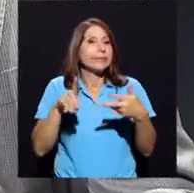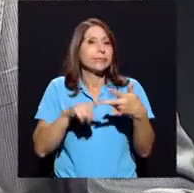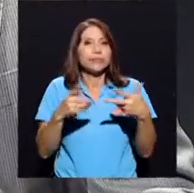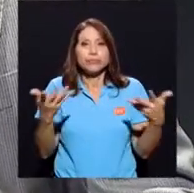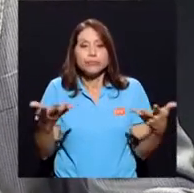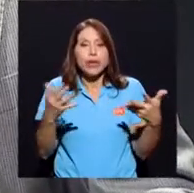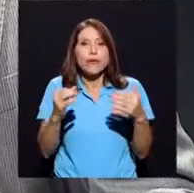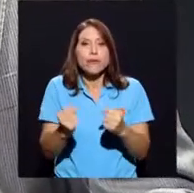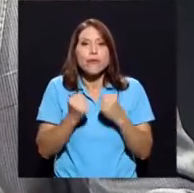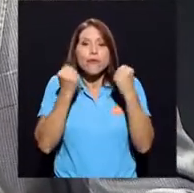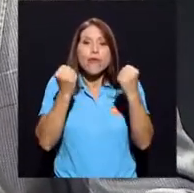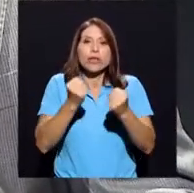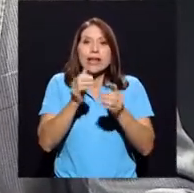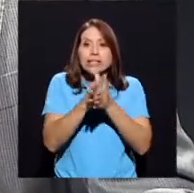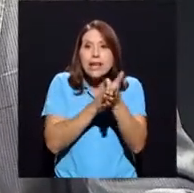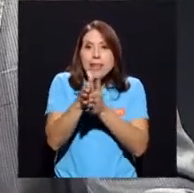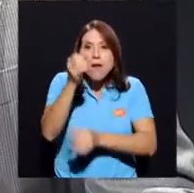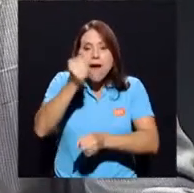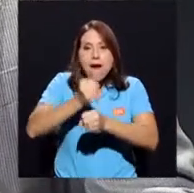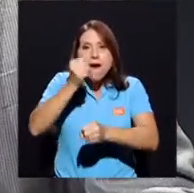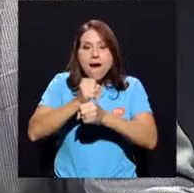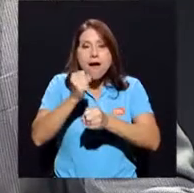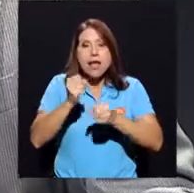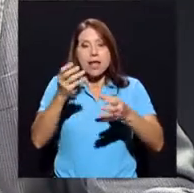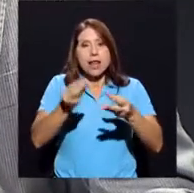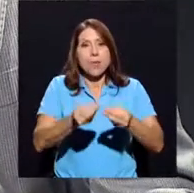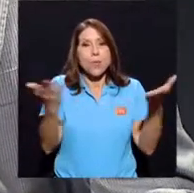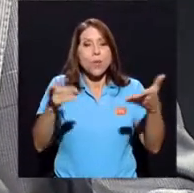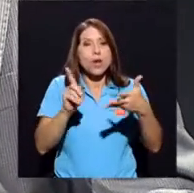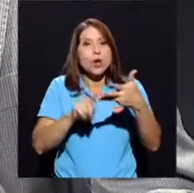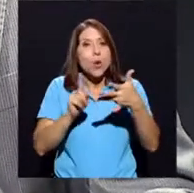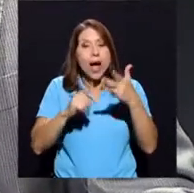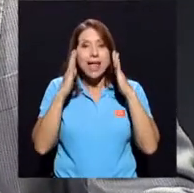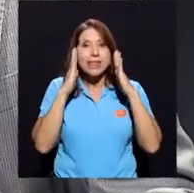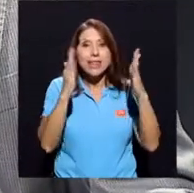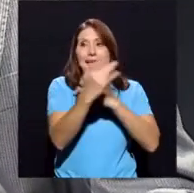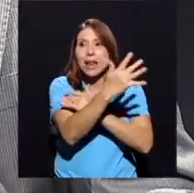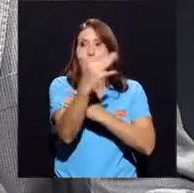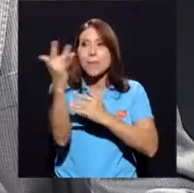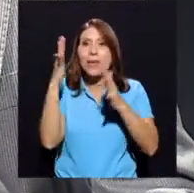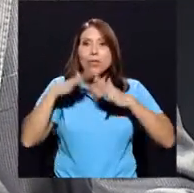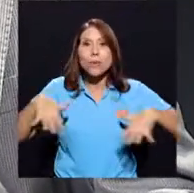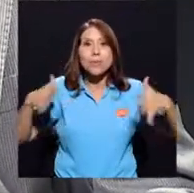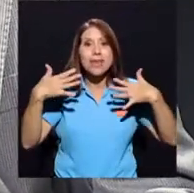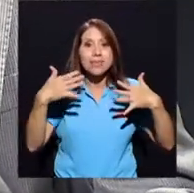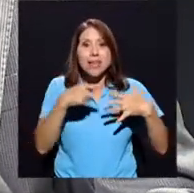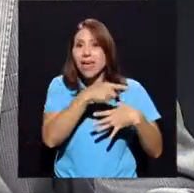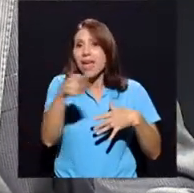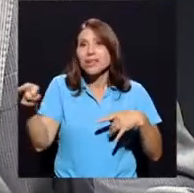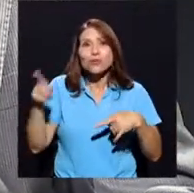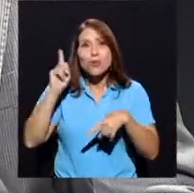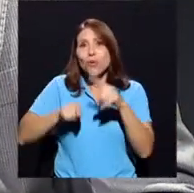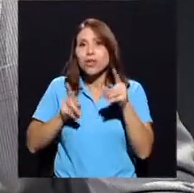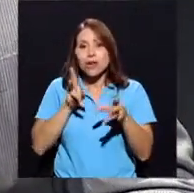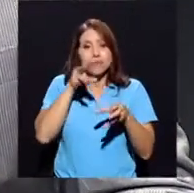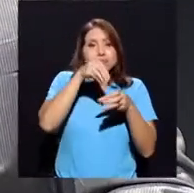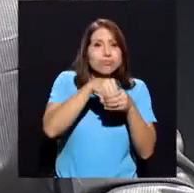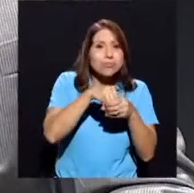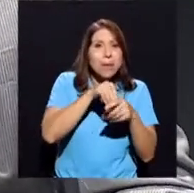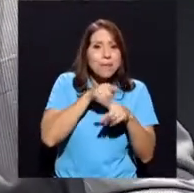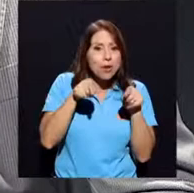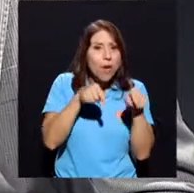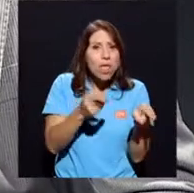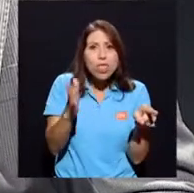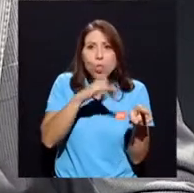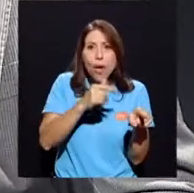fortalecer la eficiencia en la gestión pública atender el medio ambiente muchas de las cosas que irían por fuera pero esa plata no existe